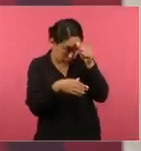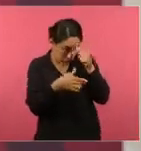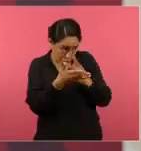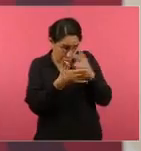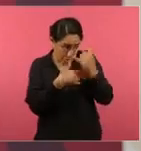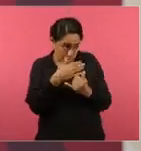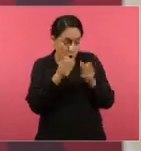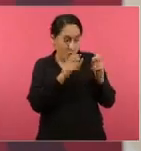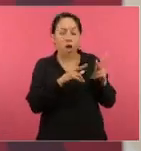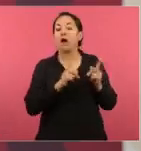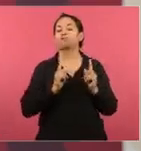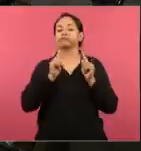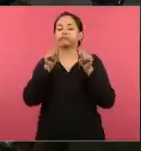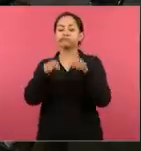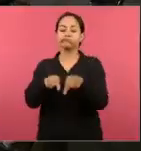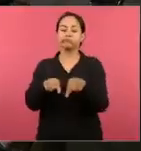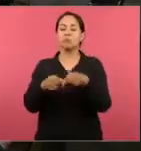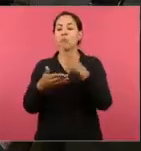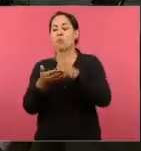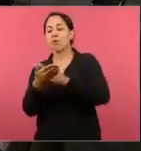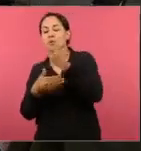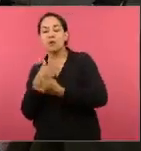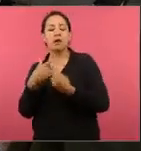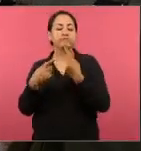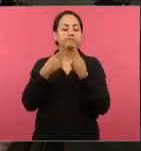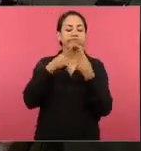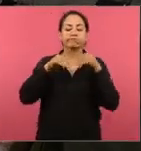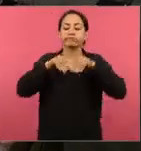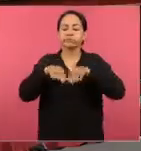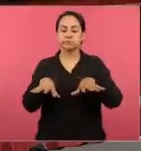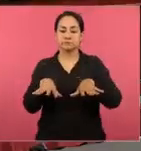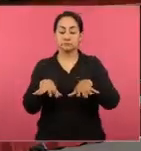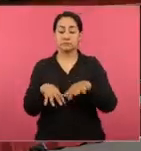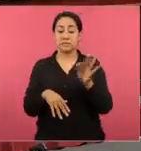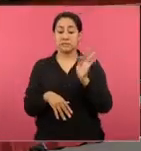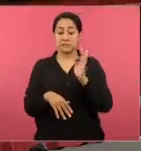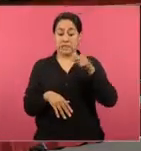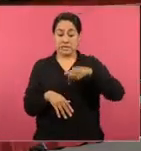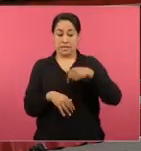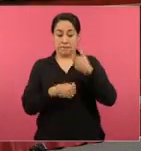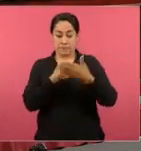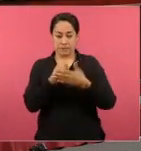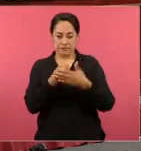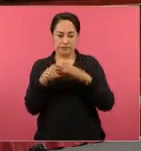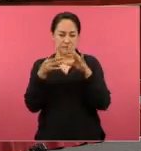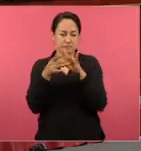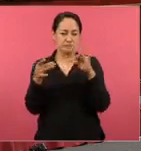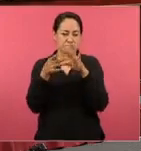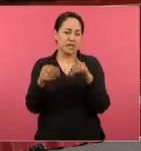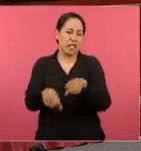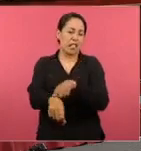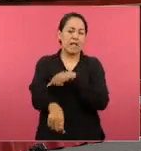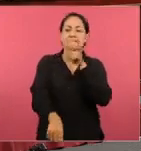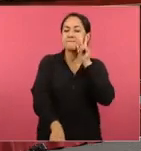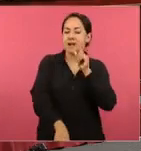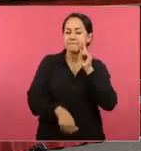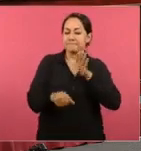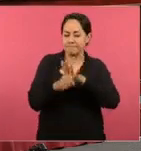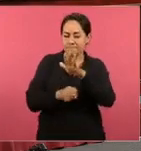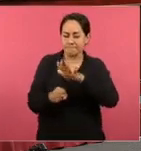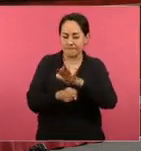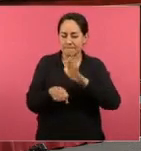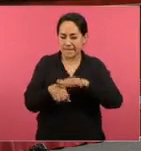ir desarrollando. Si quieres podemos desarrollar más este tema, tenemos todavía mañana, para que se vea cómo, pero es